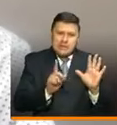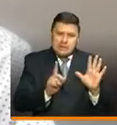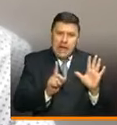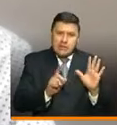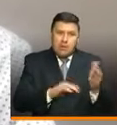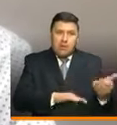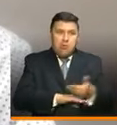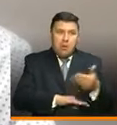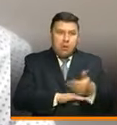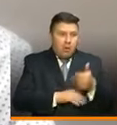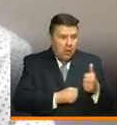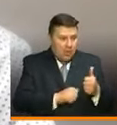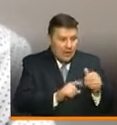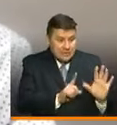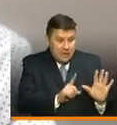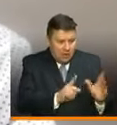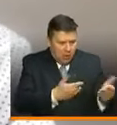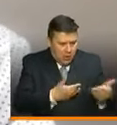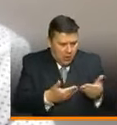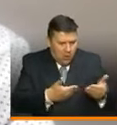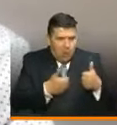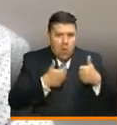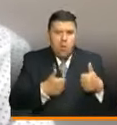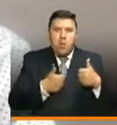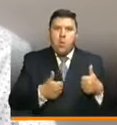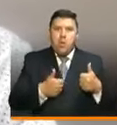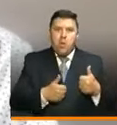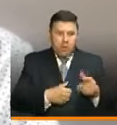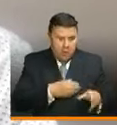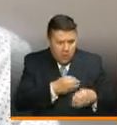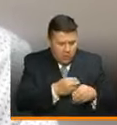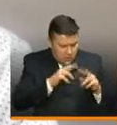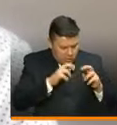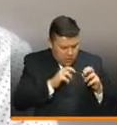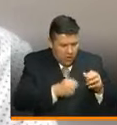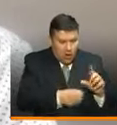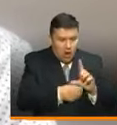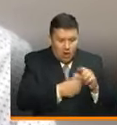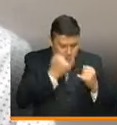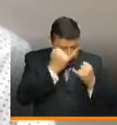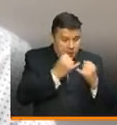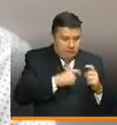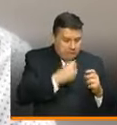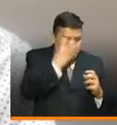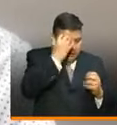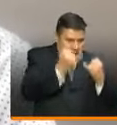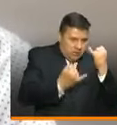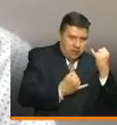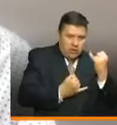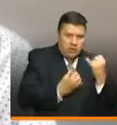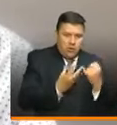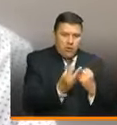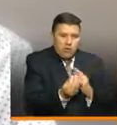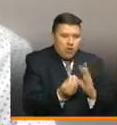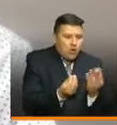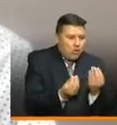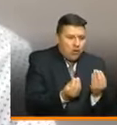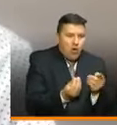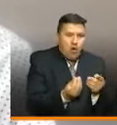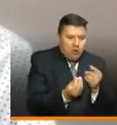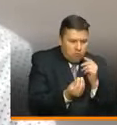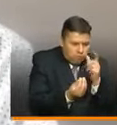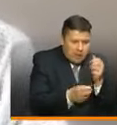iniciativas muy importantes, todas con un componente científico local muy importante, grupos interdisciplinarios que han